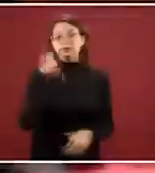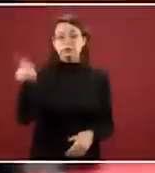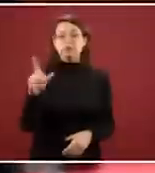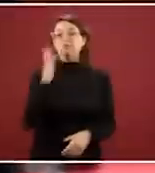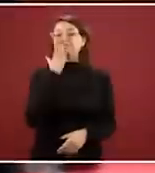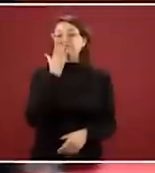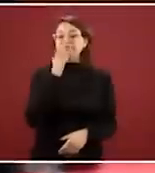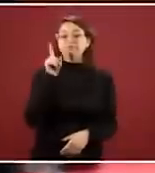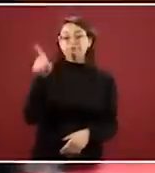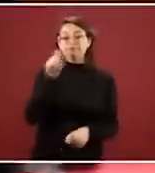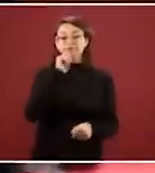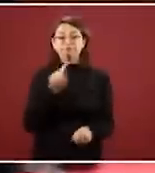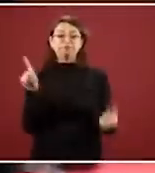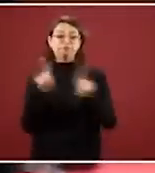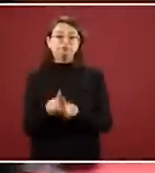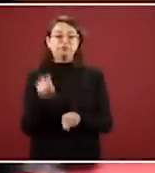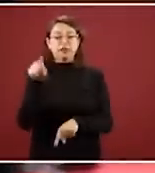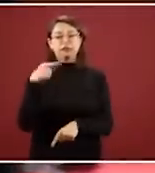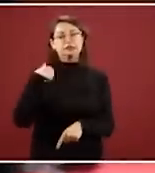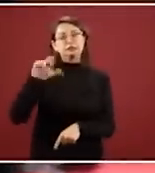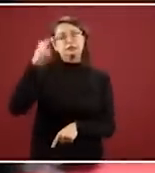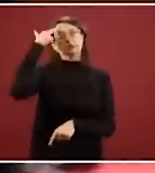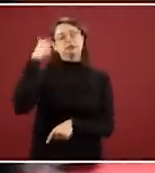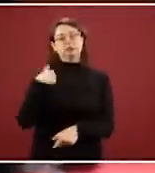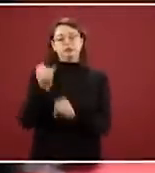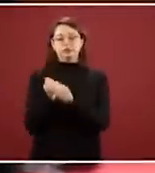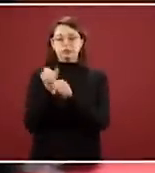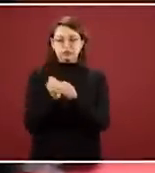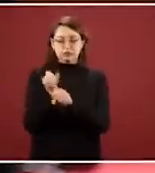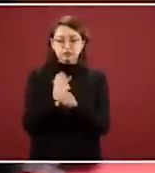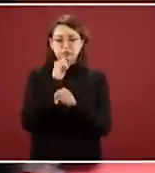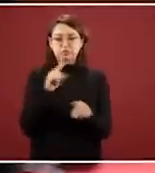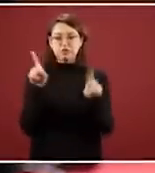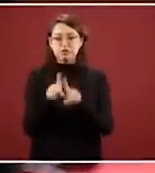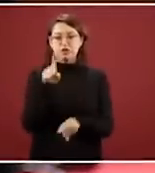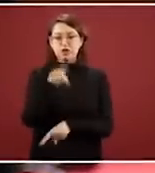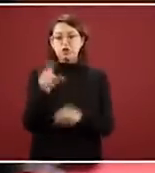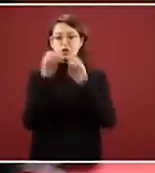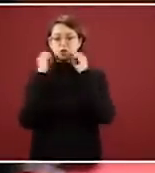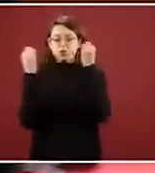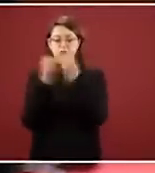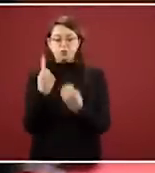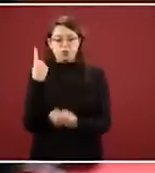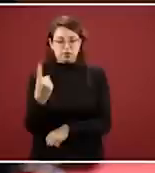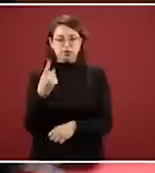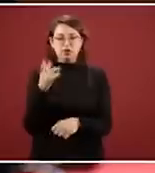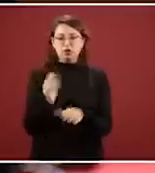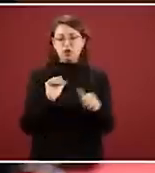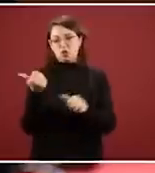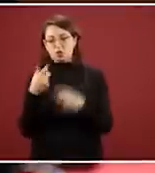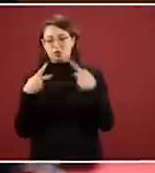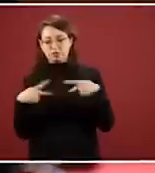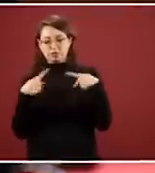también acabo de recordar una investigación que se hizo también con apoyo de la organización Border Hub. Otro reportero